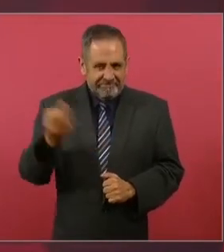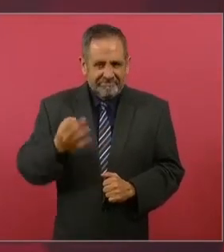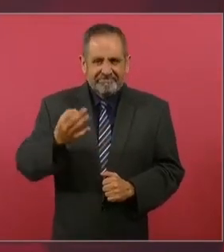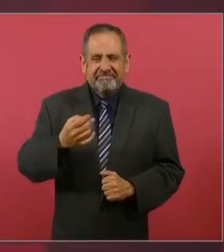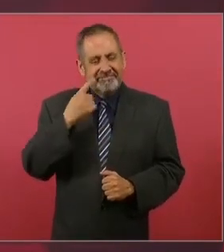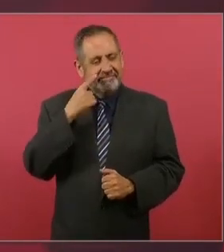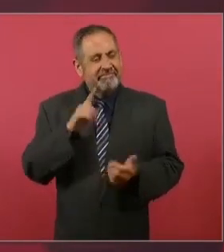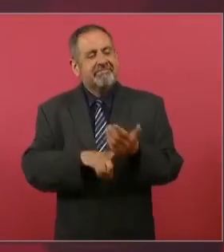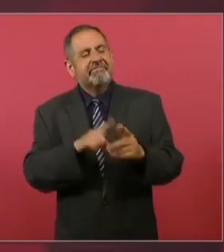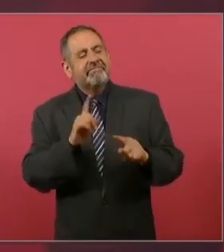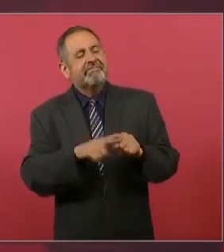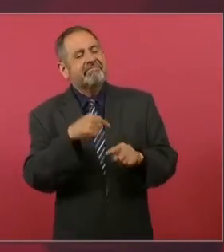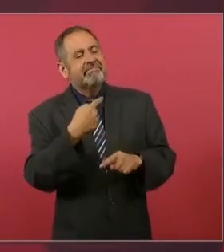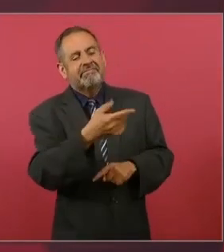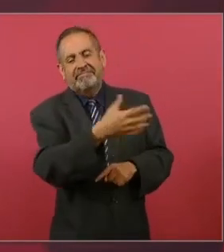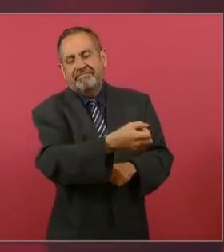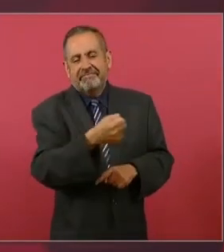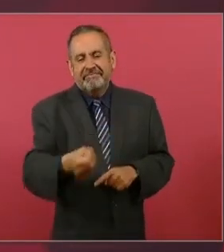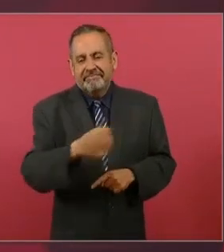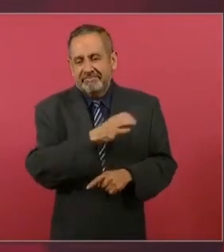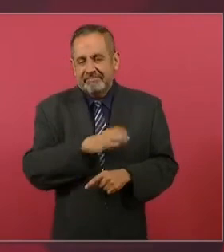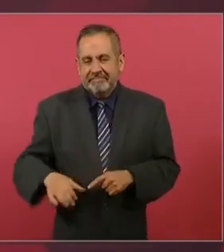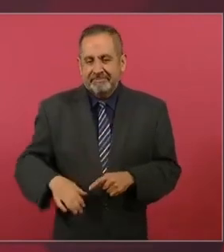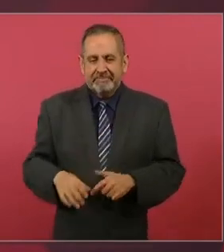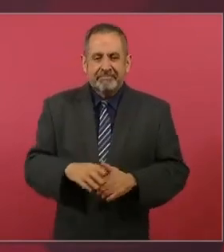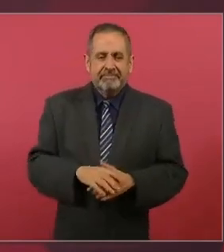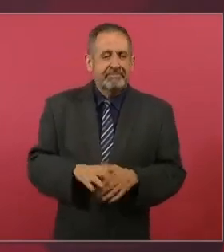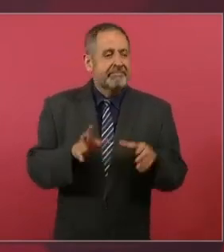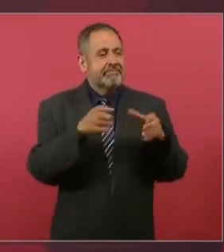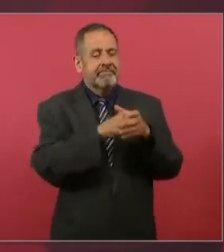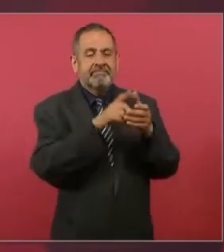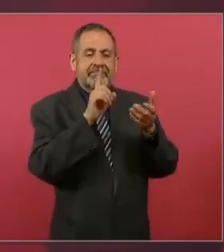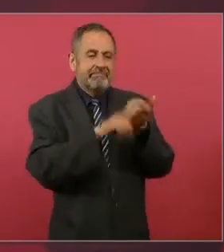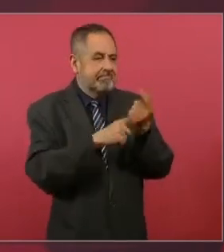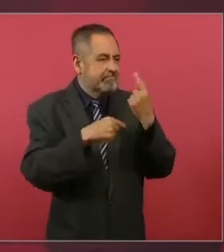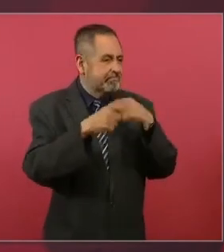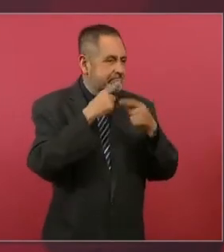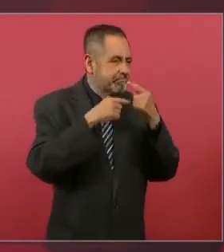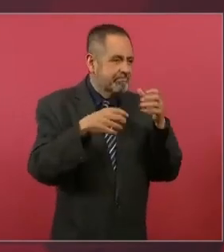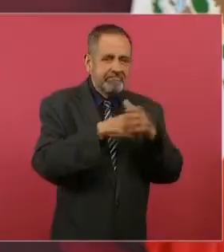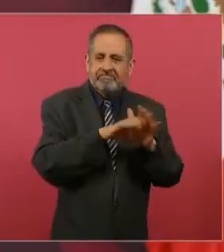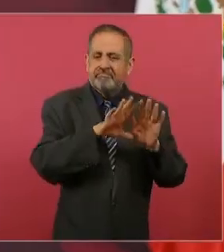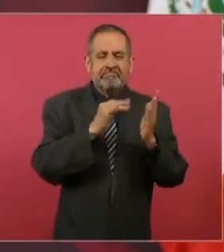no me voy a equivocar. Ya está eso resuelto,